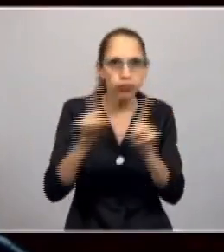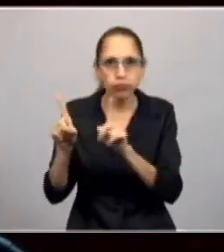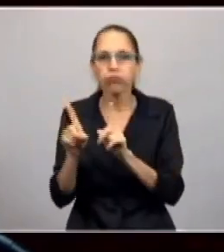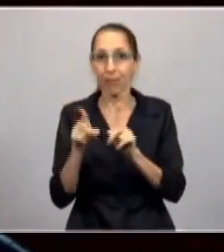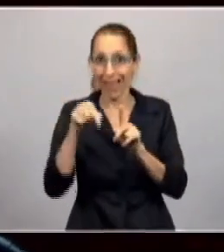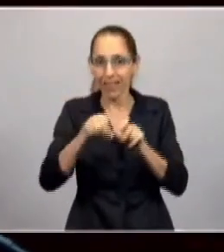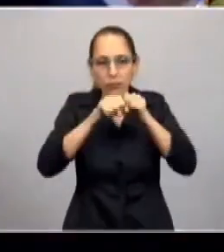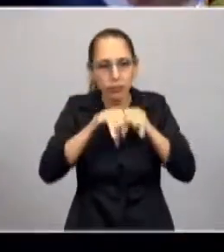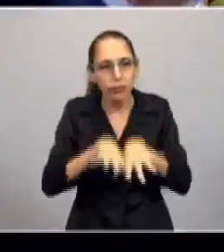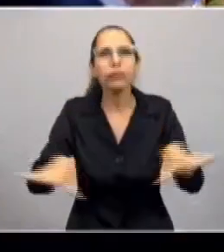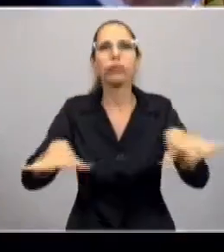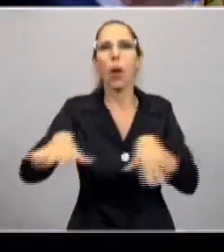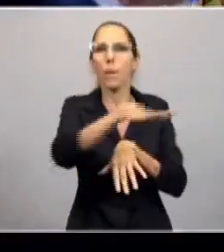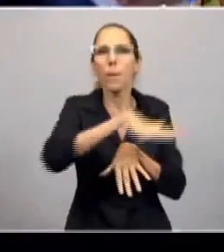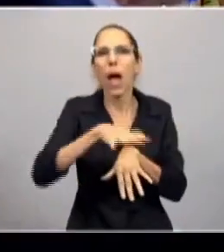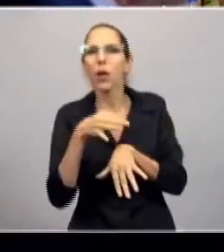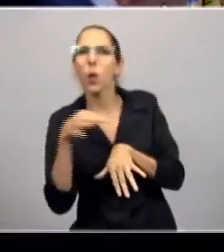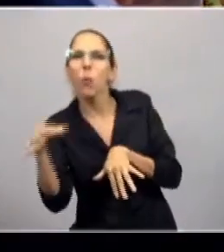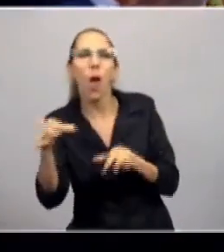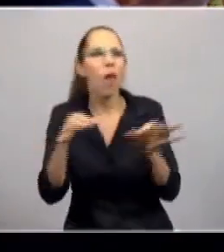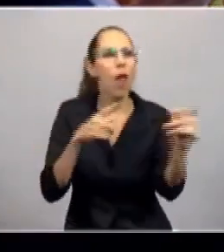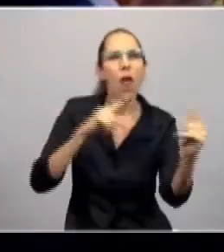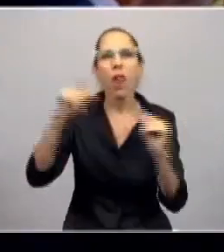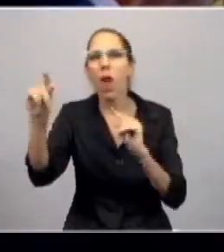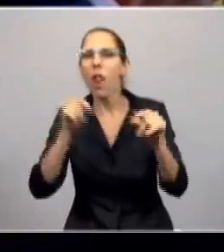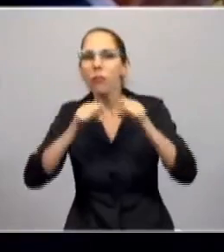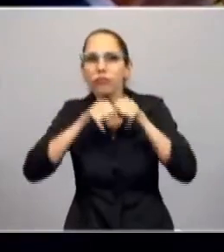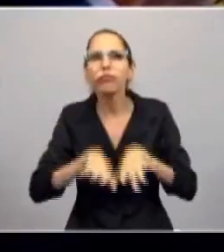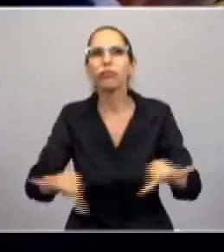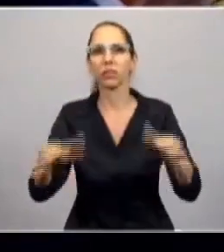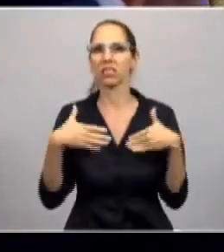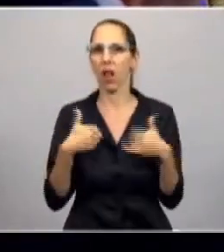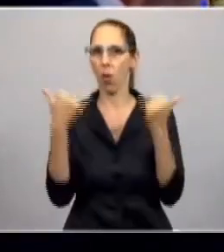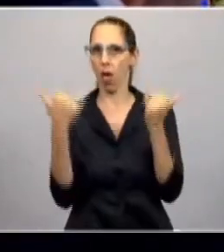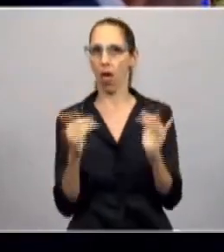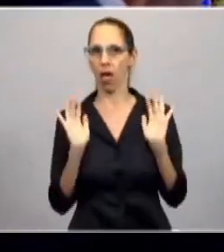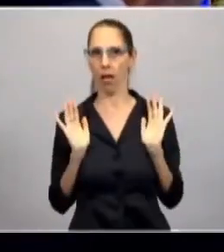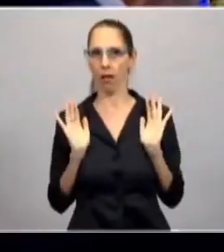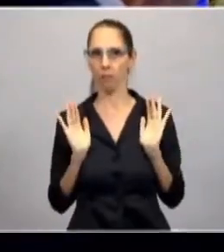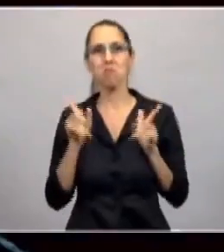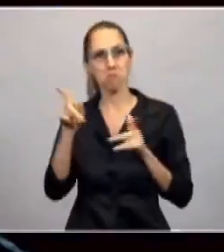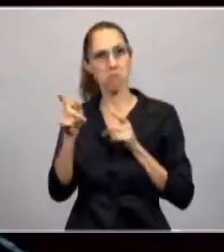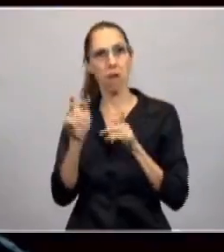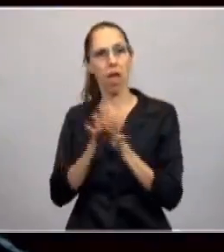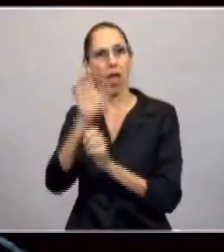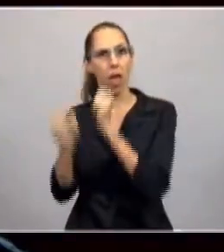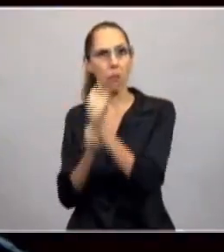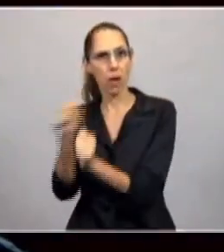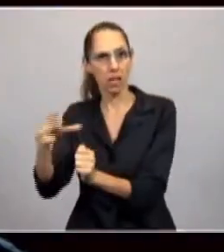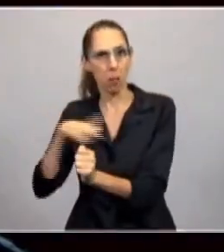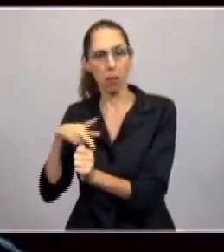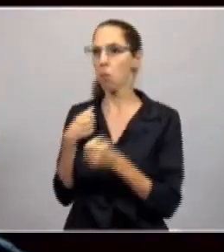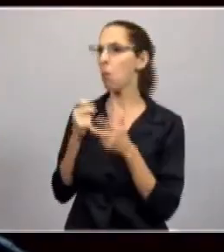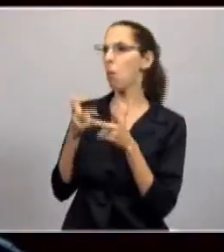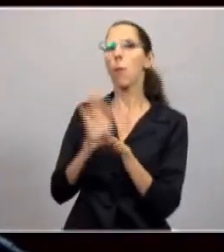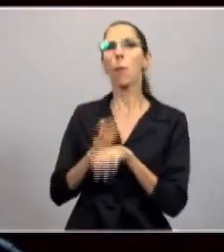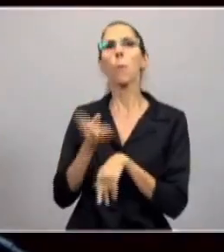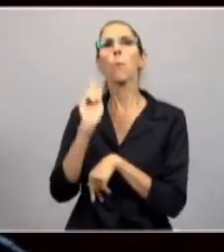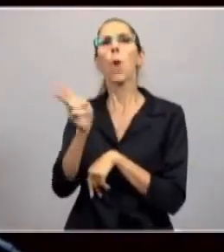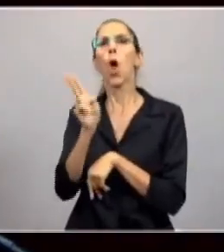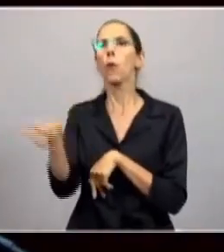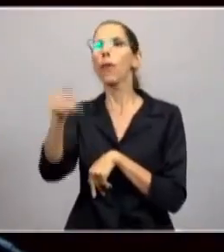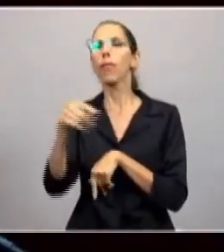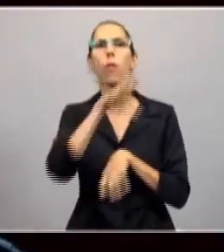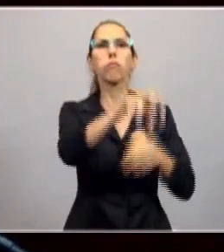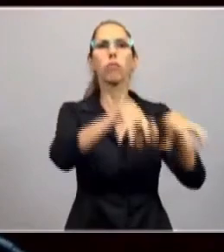salud a barrios, pueblos y localidades olvidadas. Nadie le prohibió a las empresas privadas hacer una clínica en esos barrios